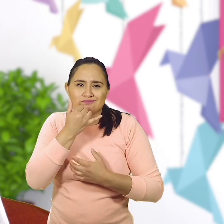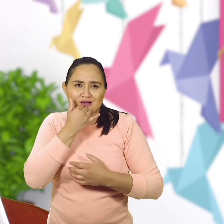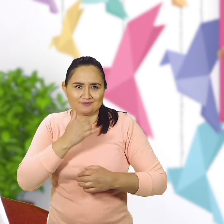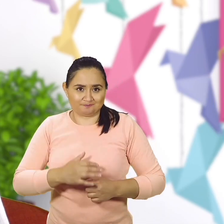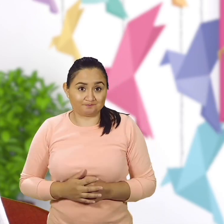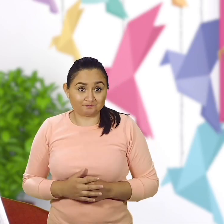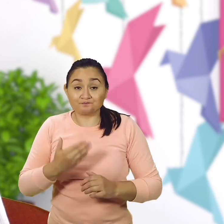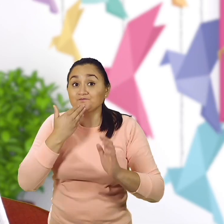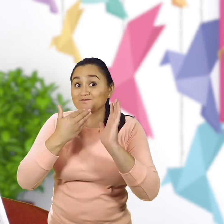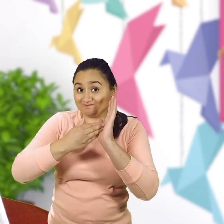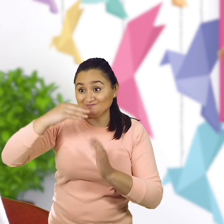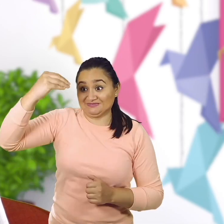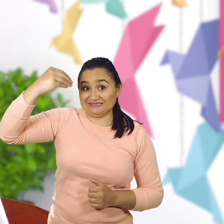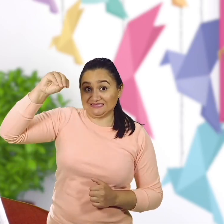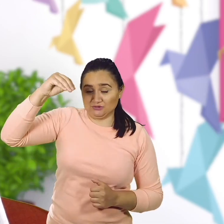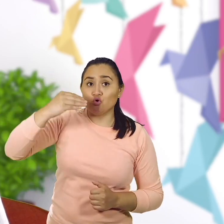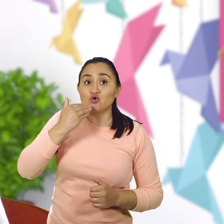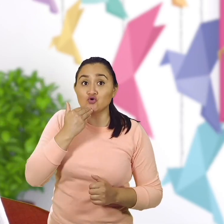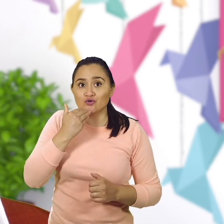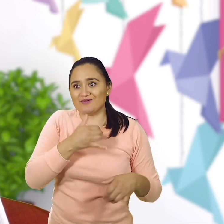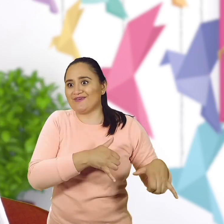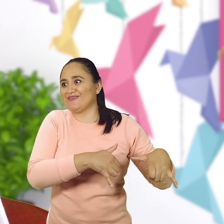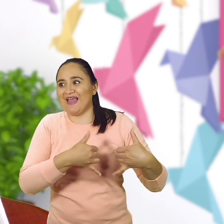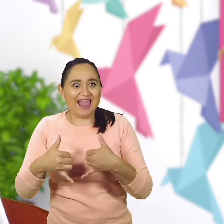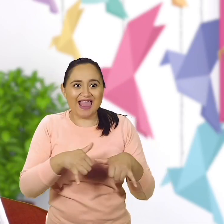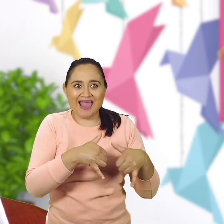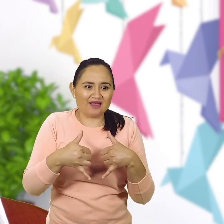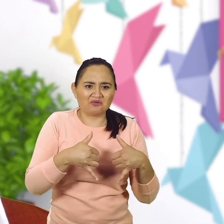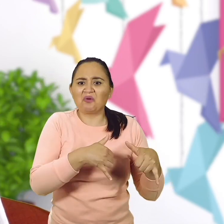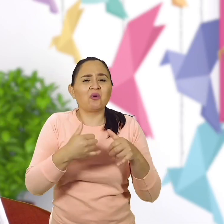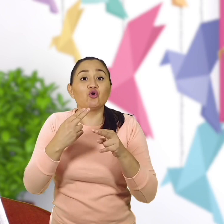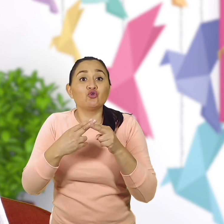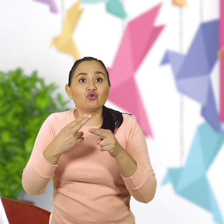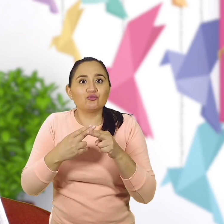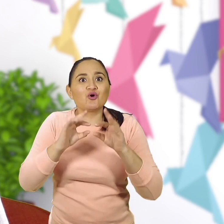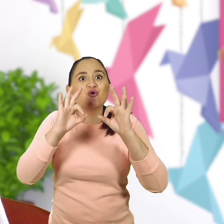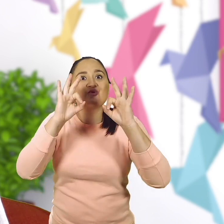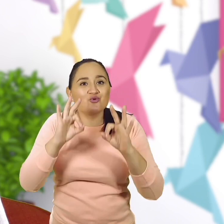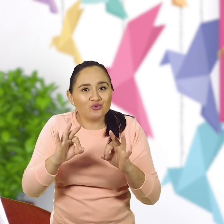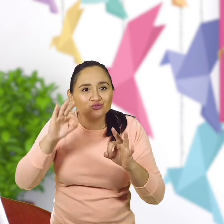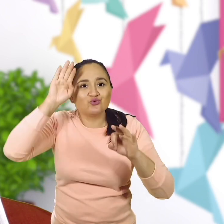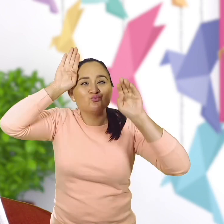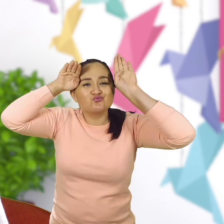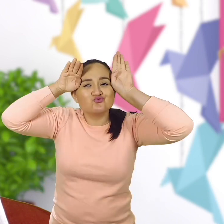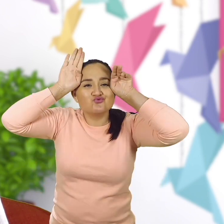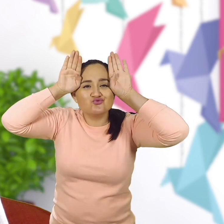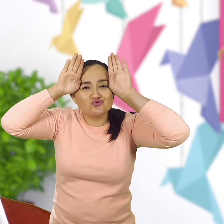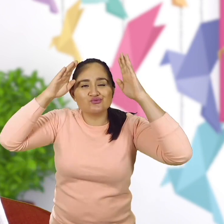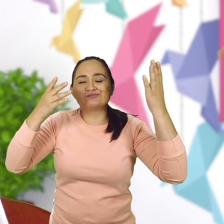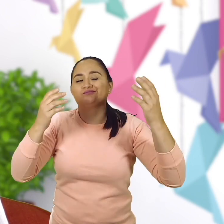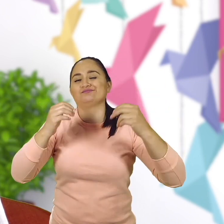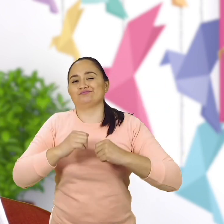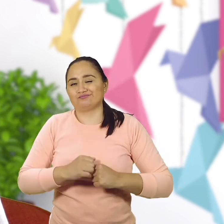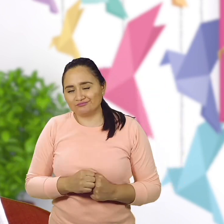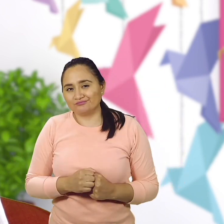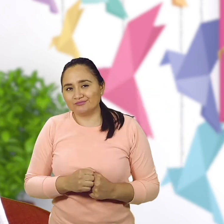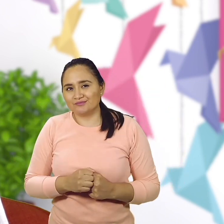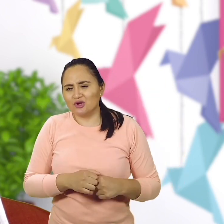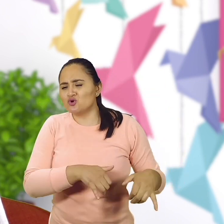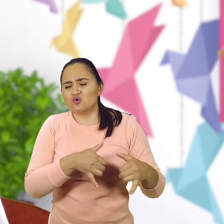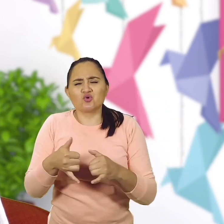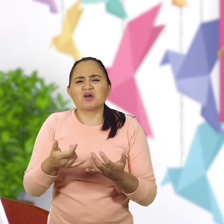Los recreos eran incluso peores, porque el juego que estaba de moda se llamaba, precisamente, el